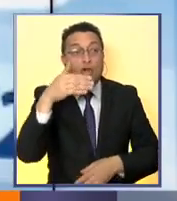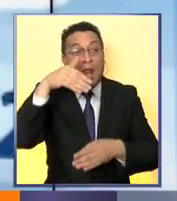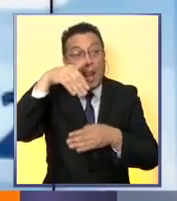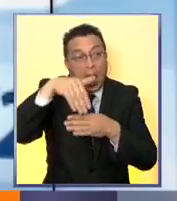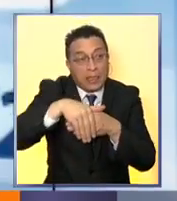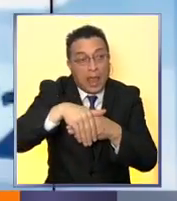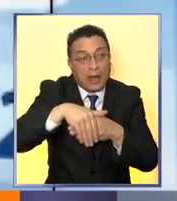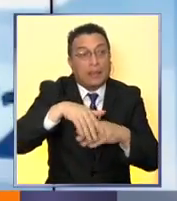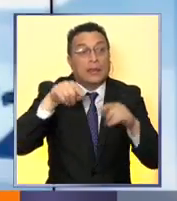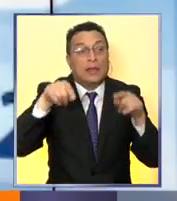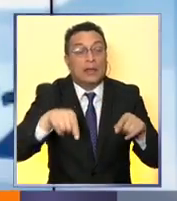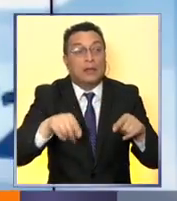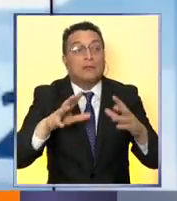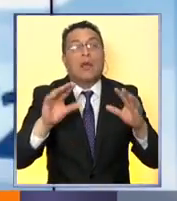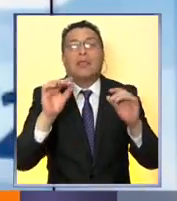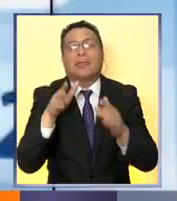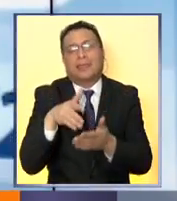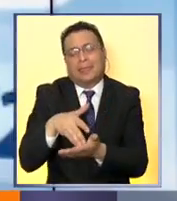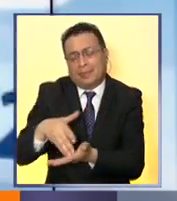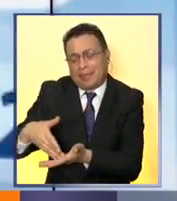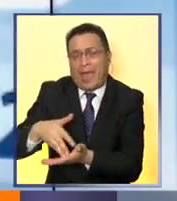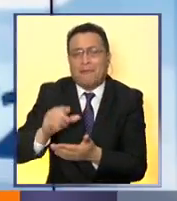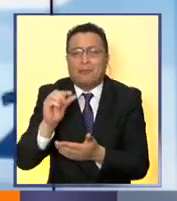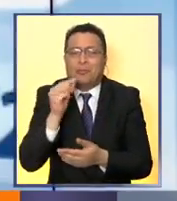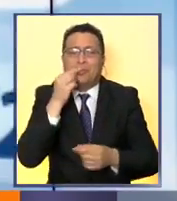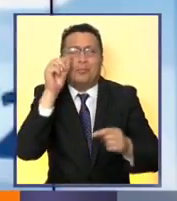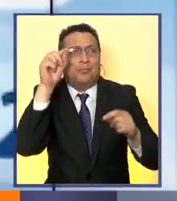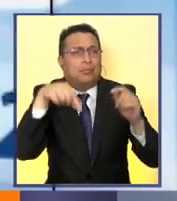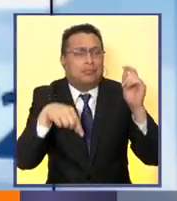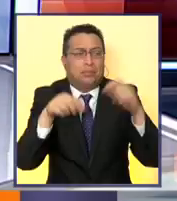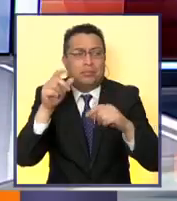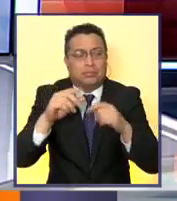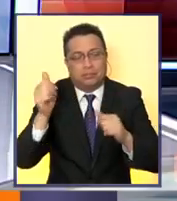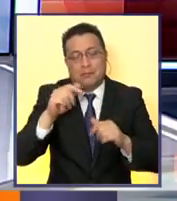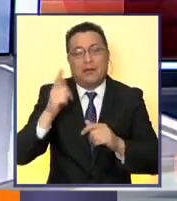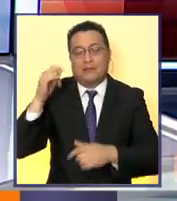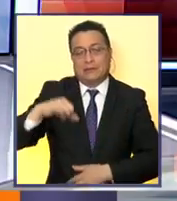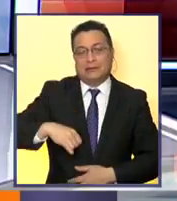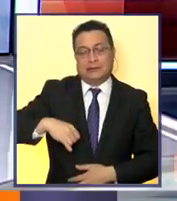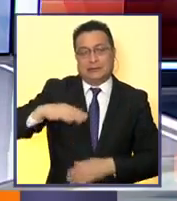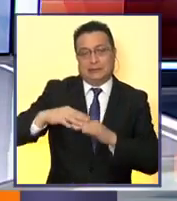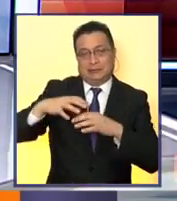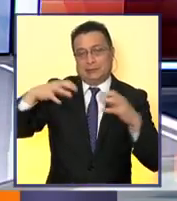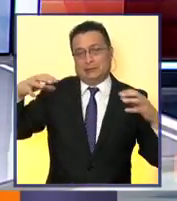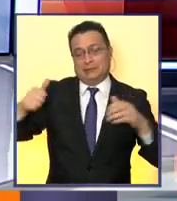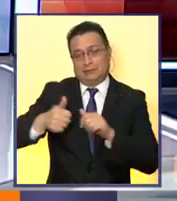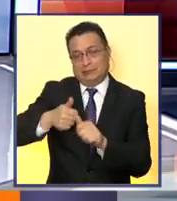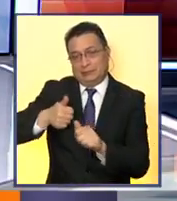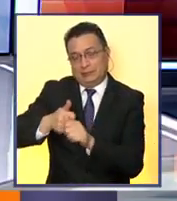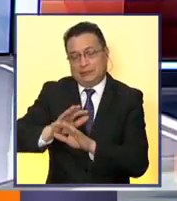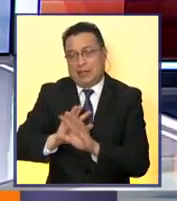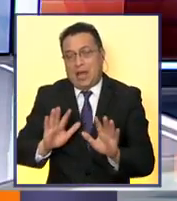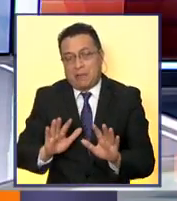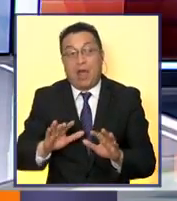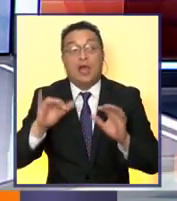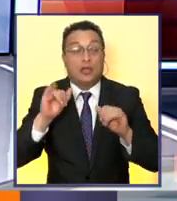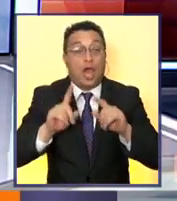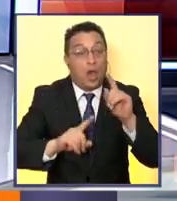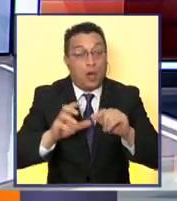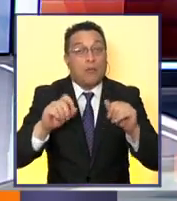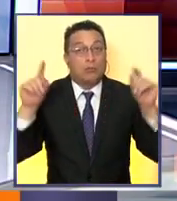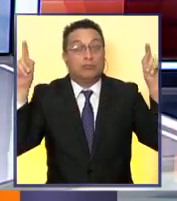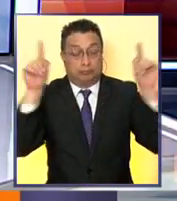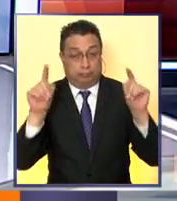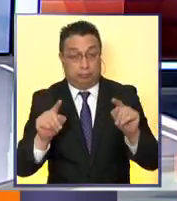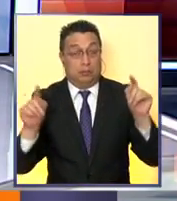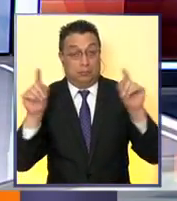características muy, muy débiles, no más allá de 1 o 2 milímetros de agua, especialmente en el sector oriente de la capital y además con la posibilidad de alguna tormenta eléctrica, pero